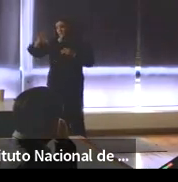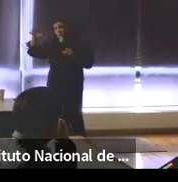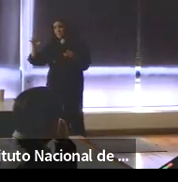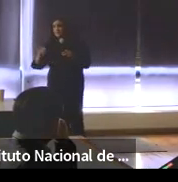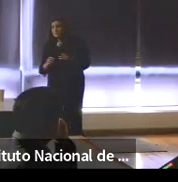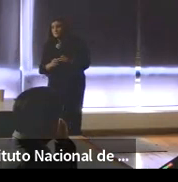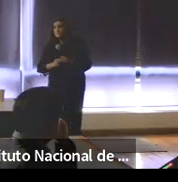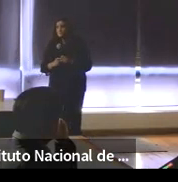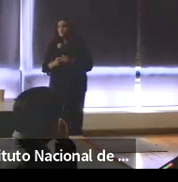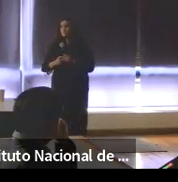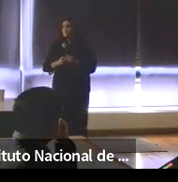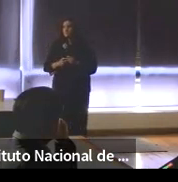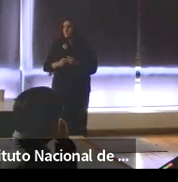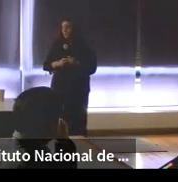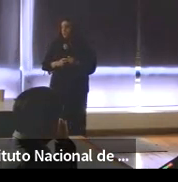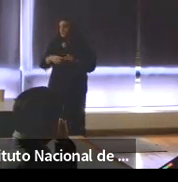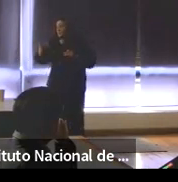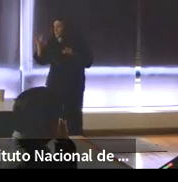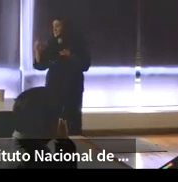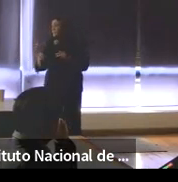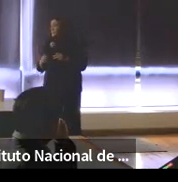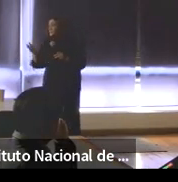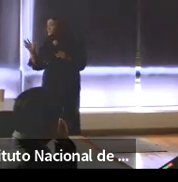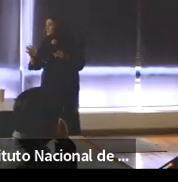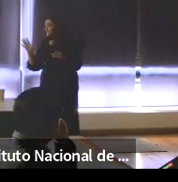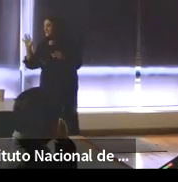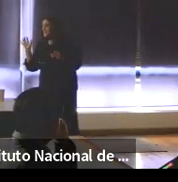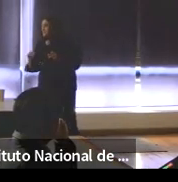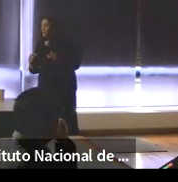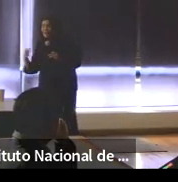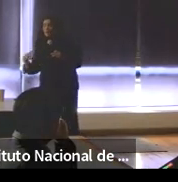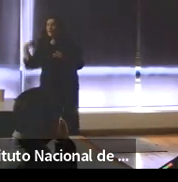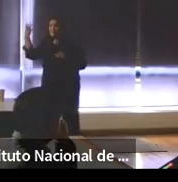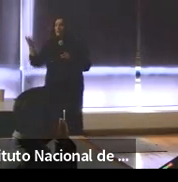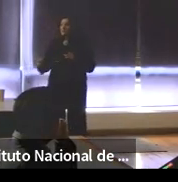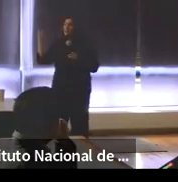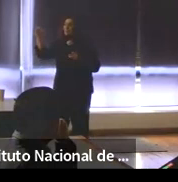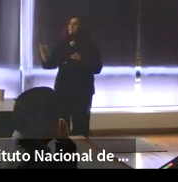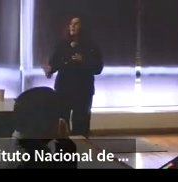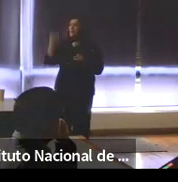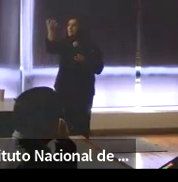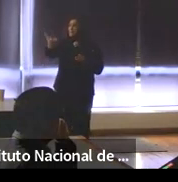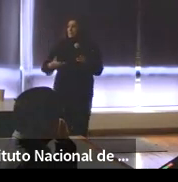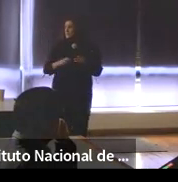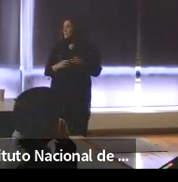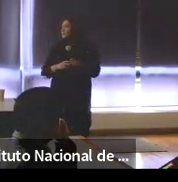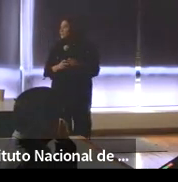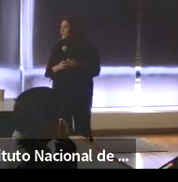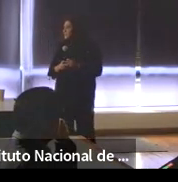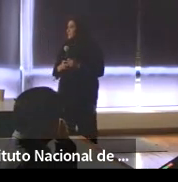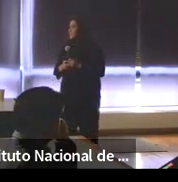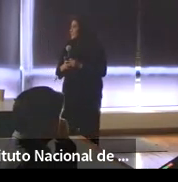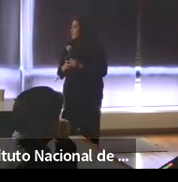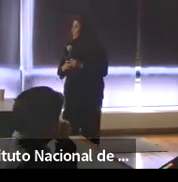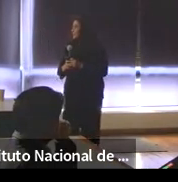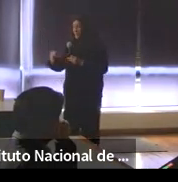lo minimiza tú si sucede Está bien si no sucede también no la organización está preparada para enfrentar un